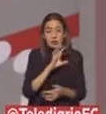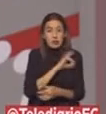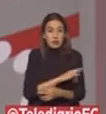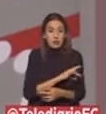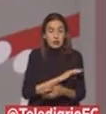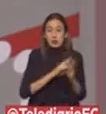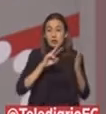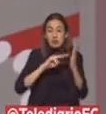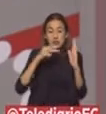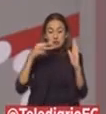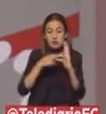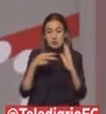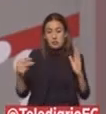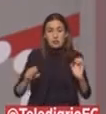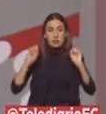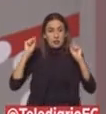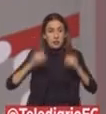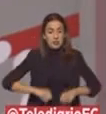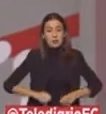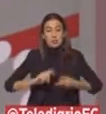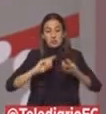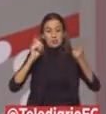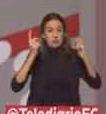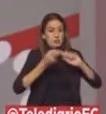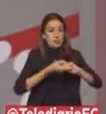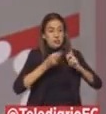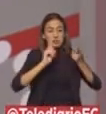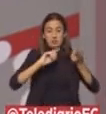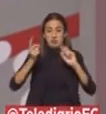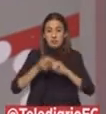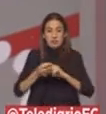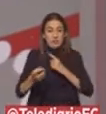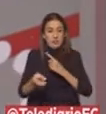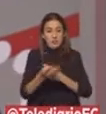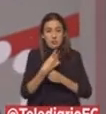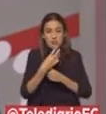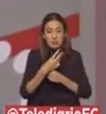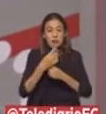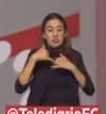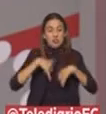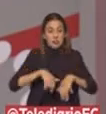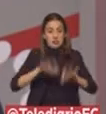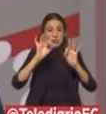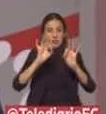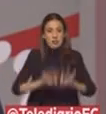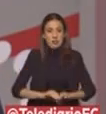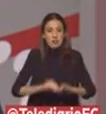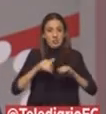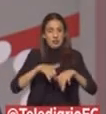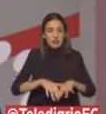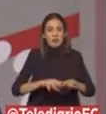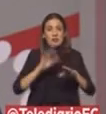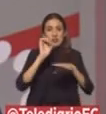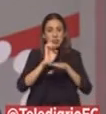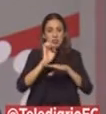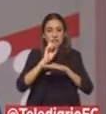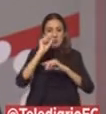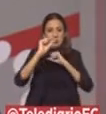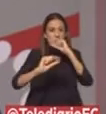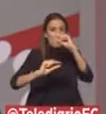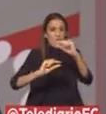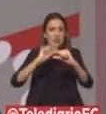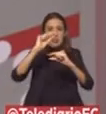que perdió chile le ha permitido incursionar en el campo de la ciberdefensa que es uno de los campos que en el ecuador están todavía en un proceso